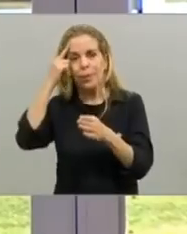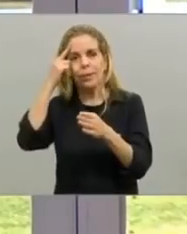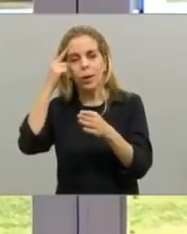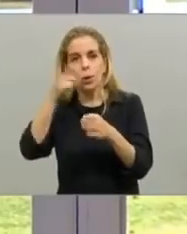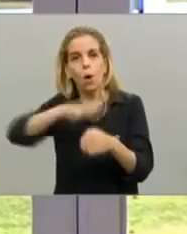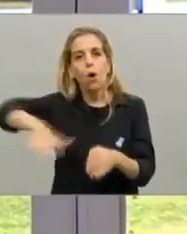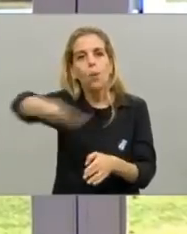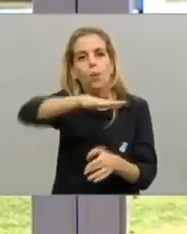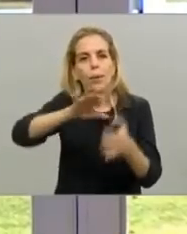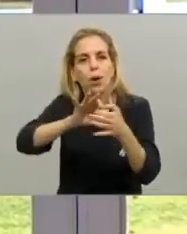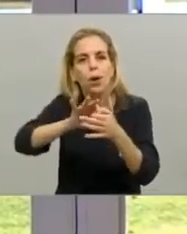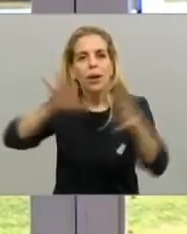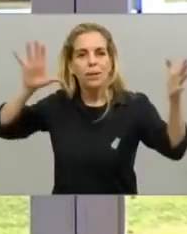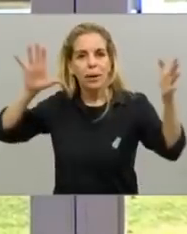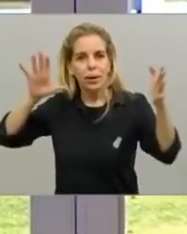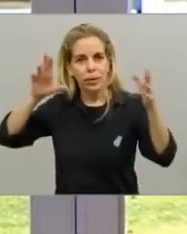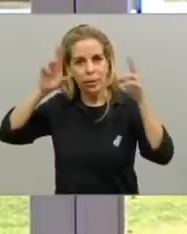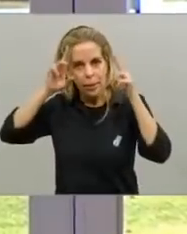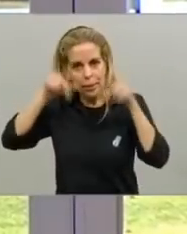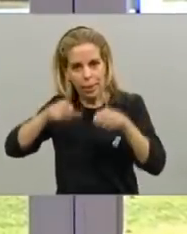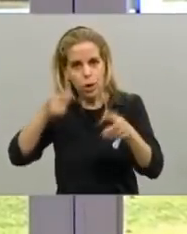pueblo.